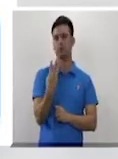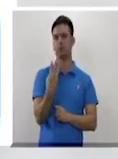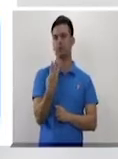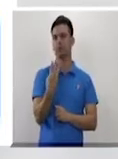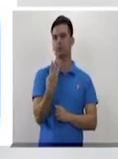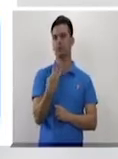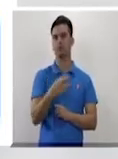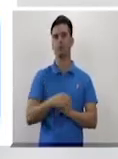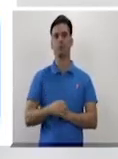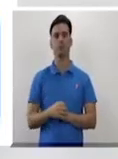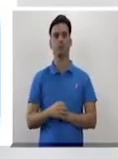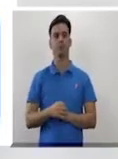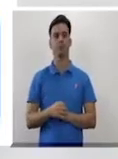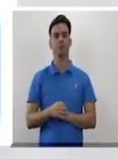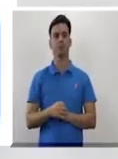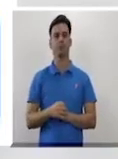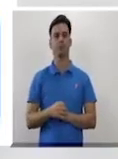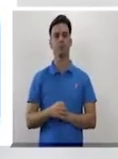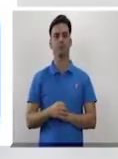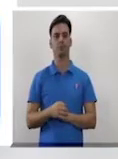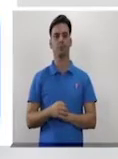El vértice sería